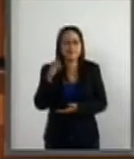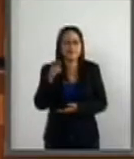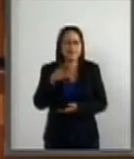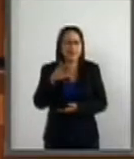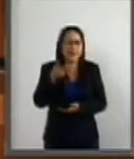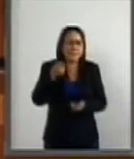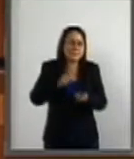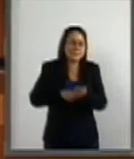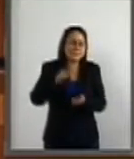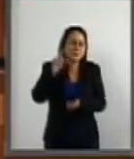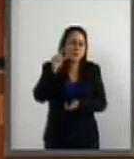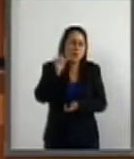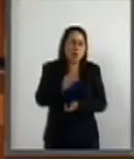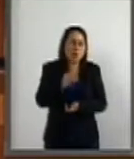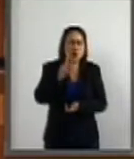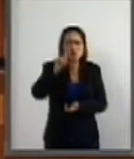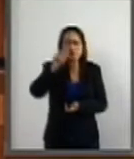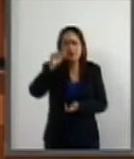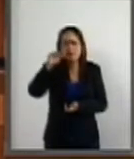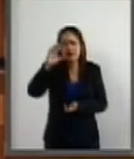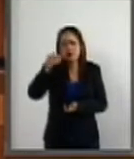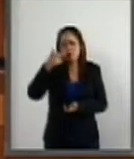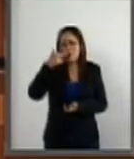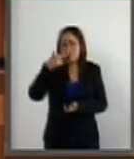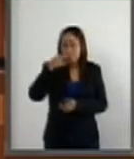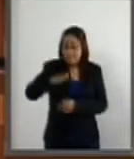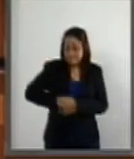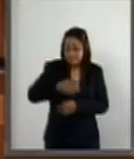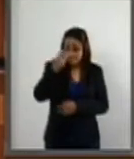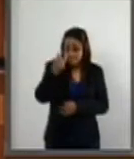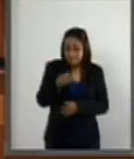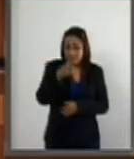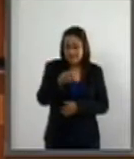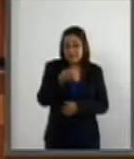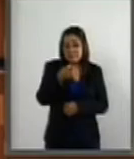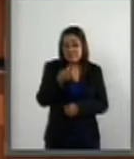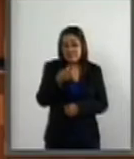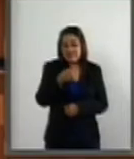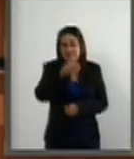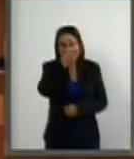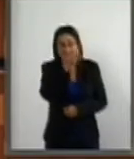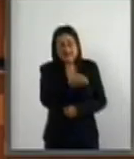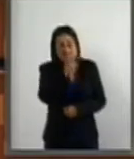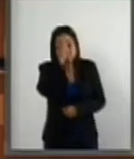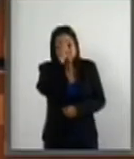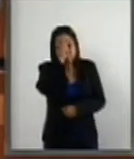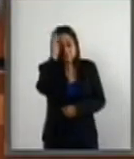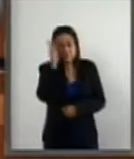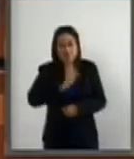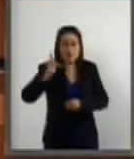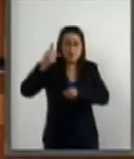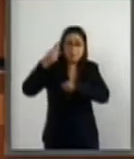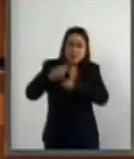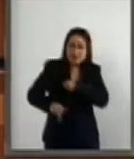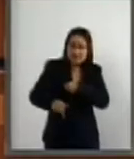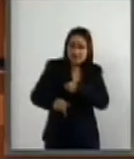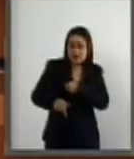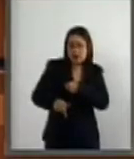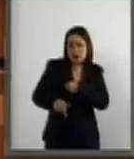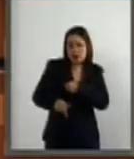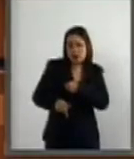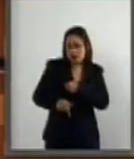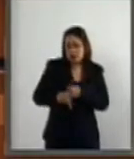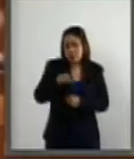tabaco y por lo pronto y por lo tanto resultan ser más potencialmente más tóxicos y nocivos